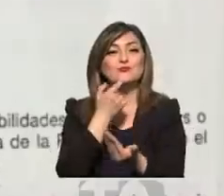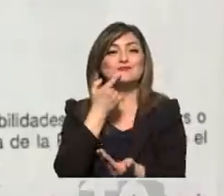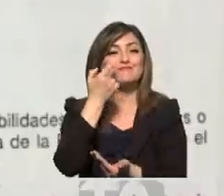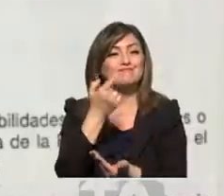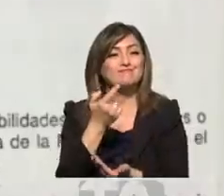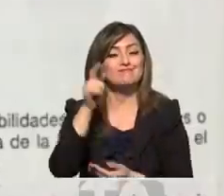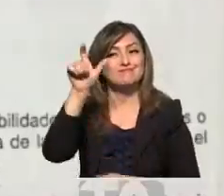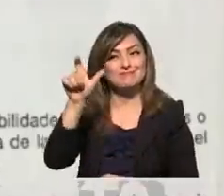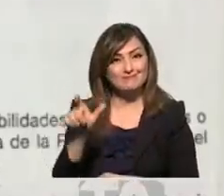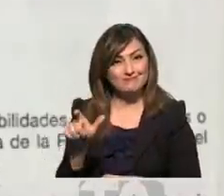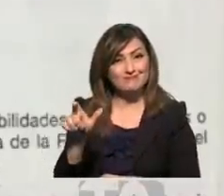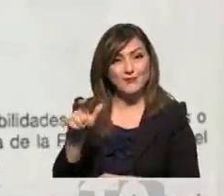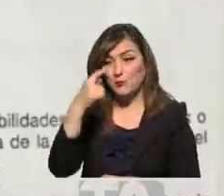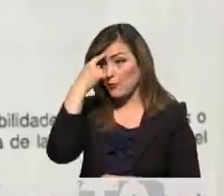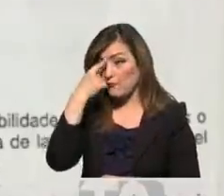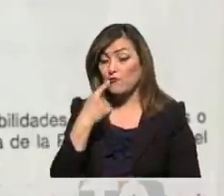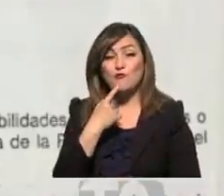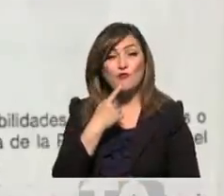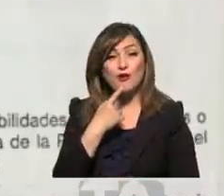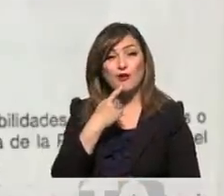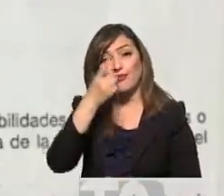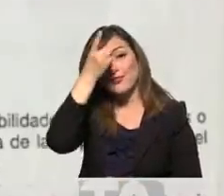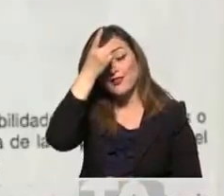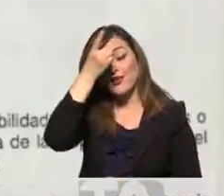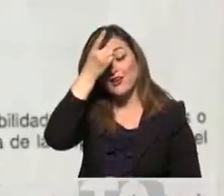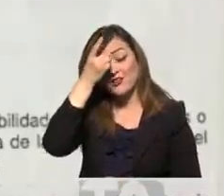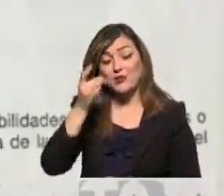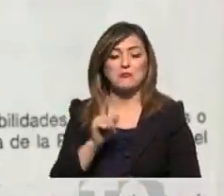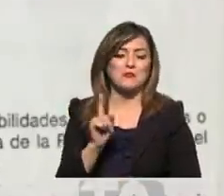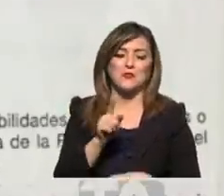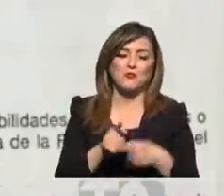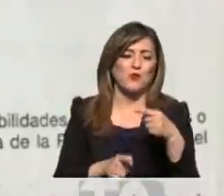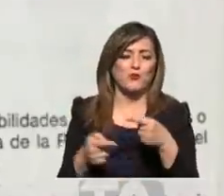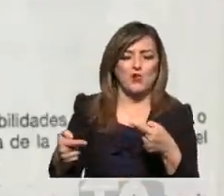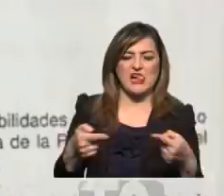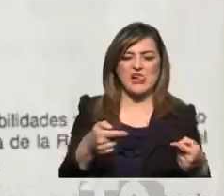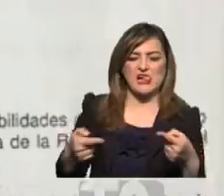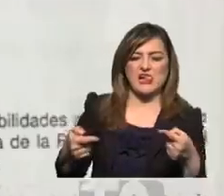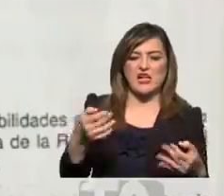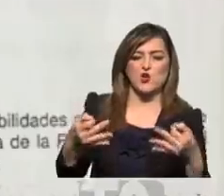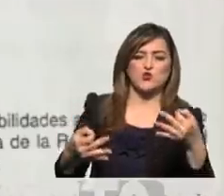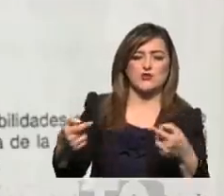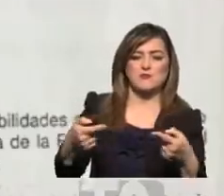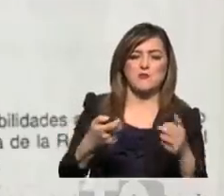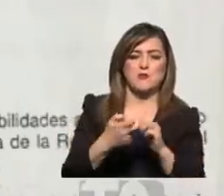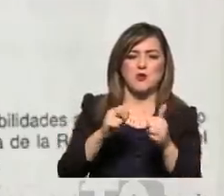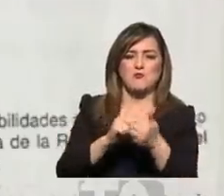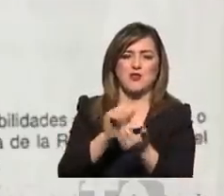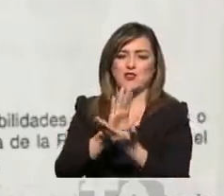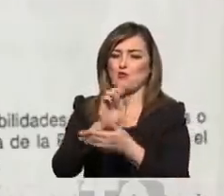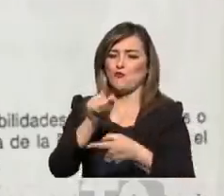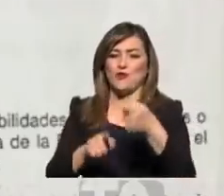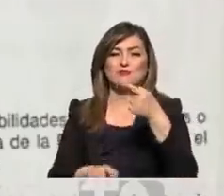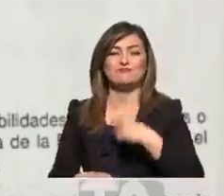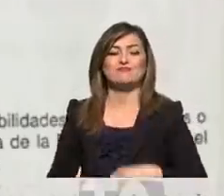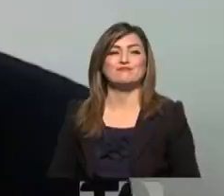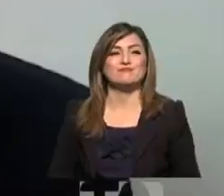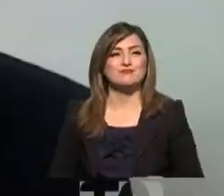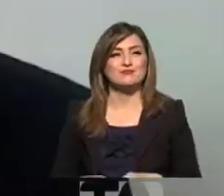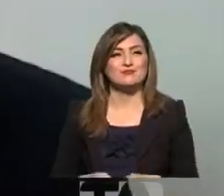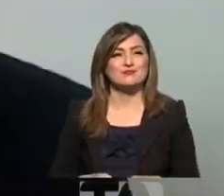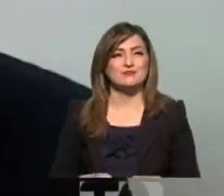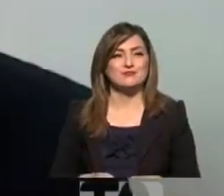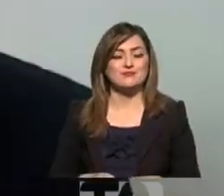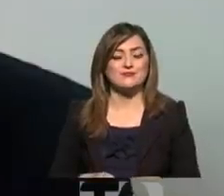señala que el aspirante no puede ser deudoso moror ni estar litigando contra el Instituto Ecuatoriano de Seguridad Social. Bueno, el